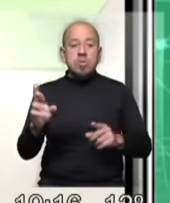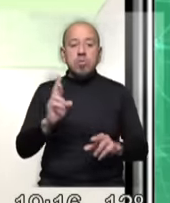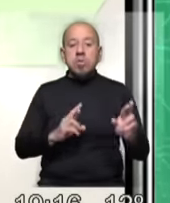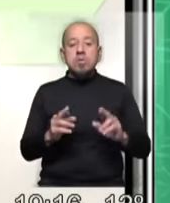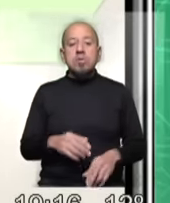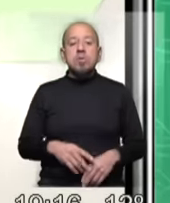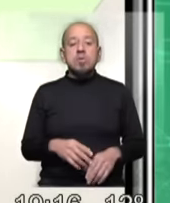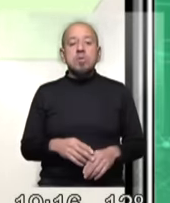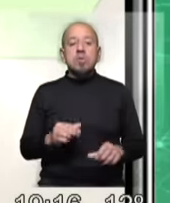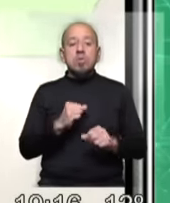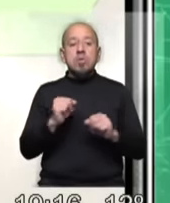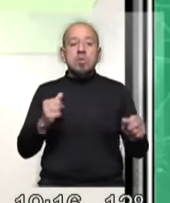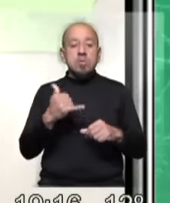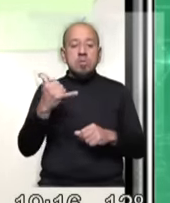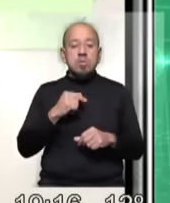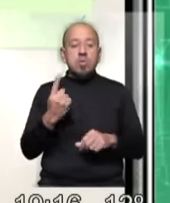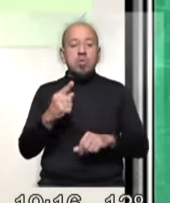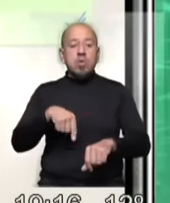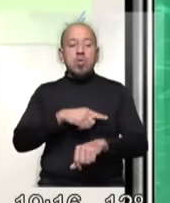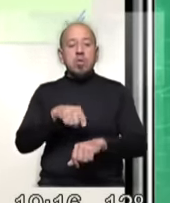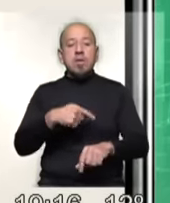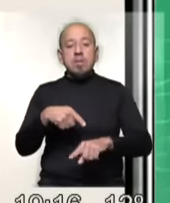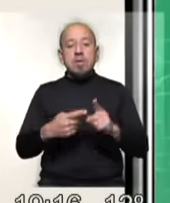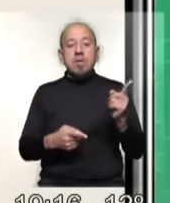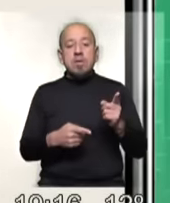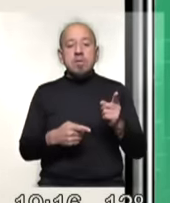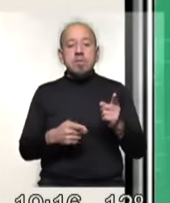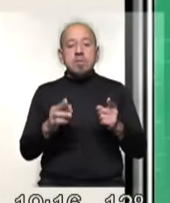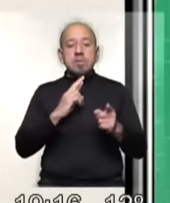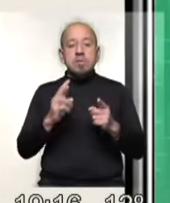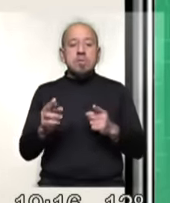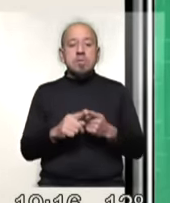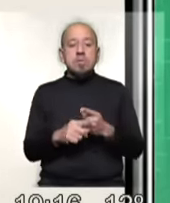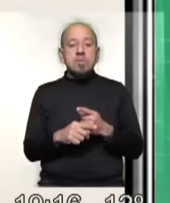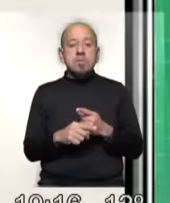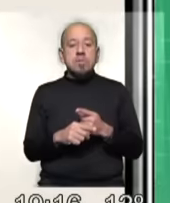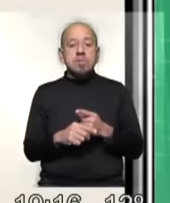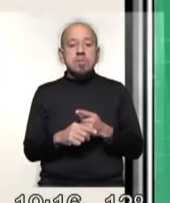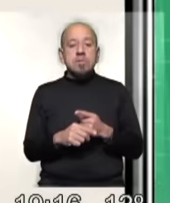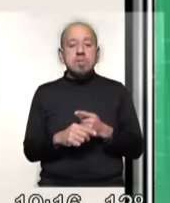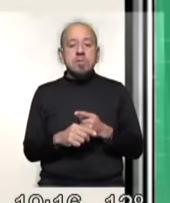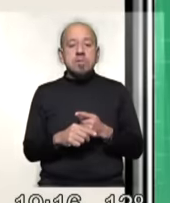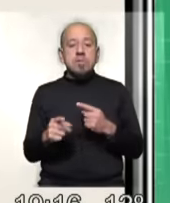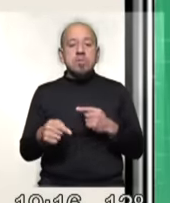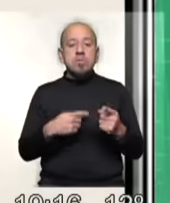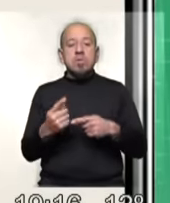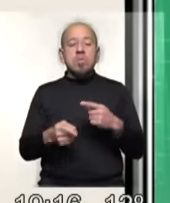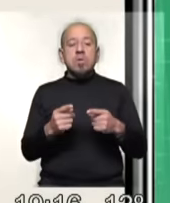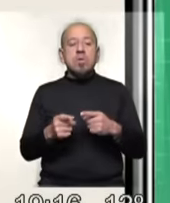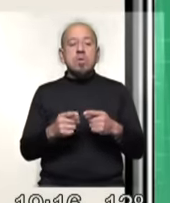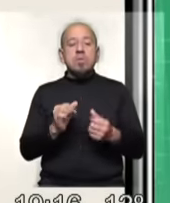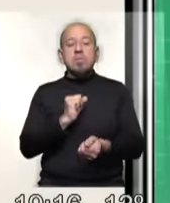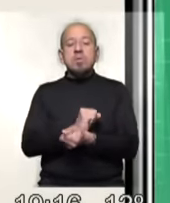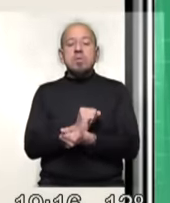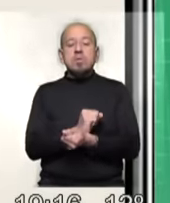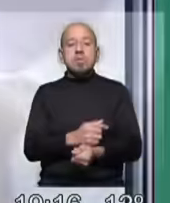cuando pueda, llamame. Y casi una hora y media después, H le contesta al subsecretario del Ministerio del Interior que sigue detenido. O sea que